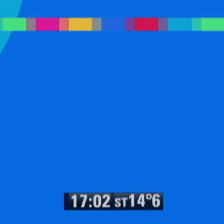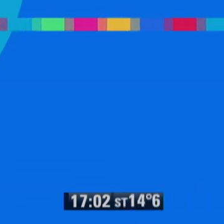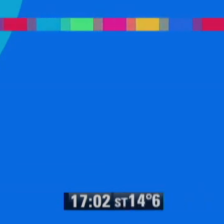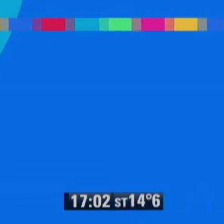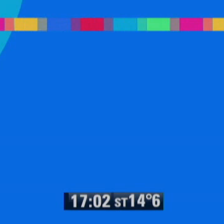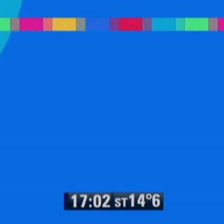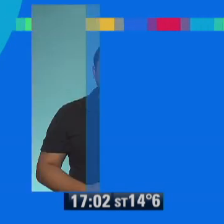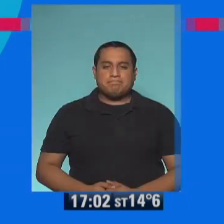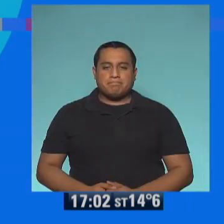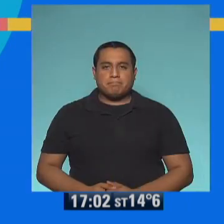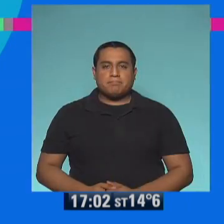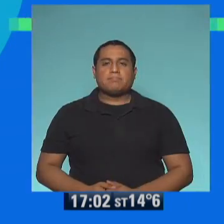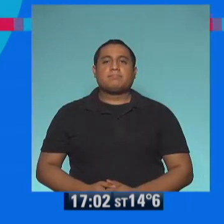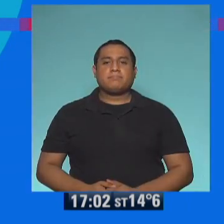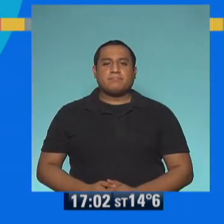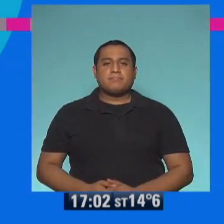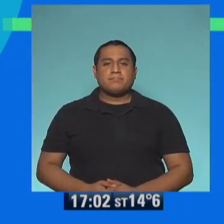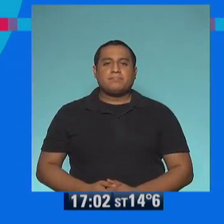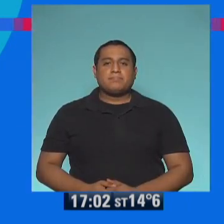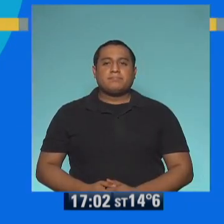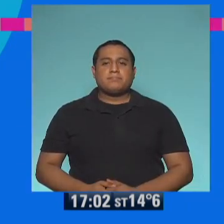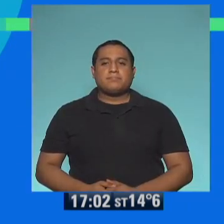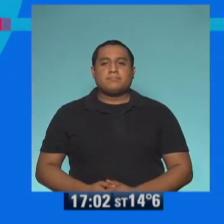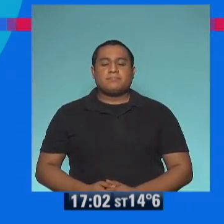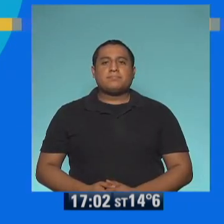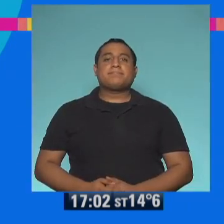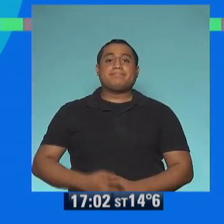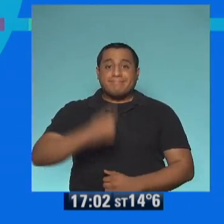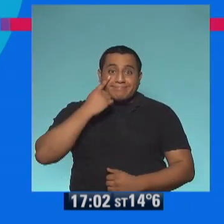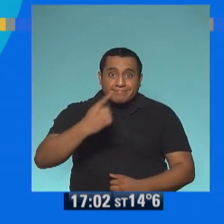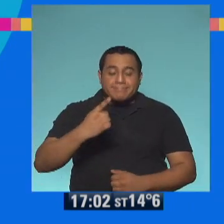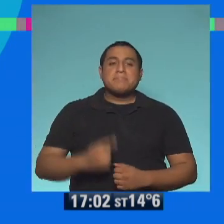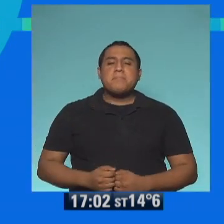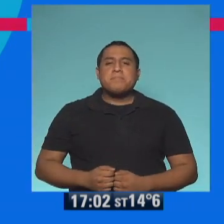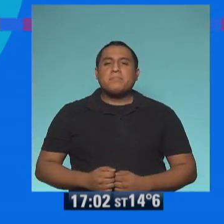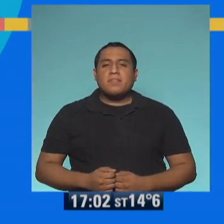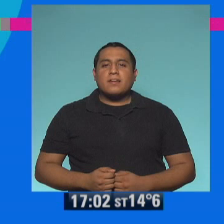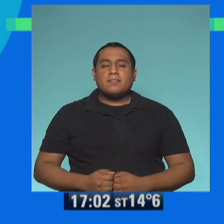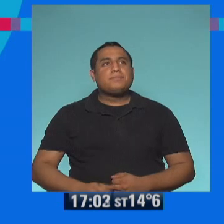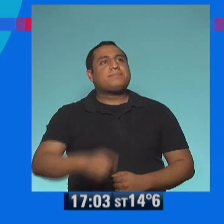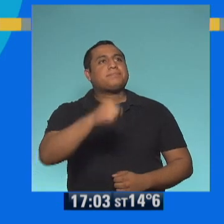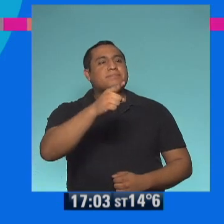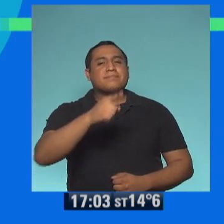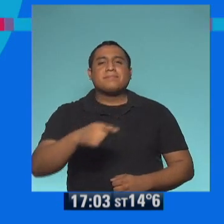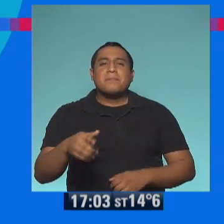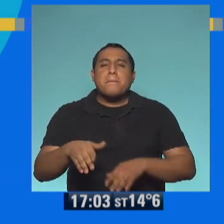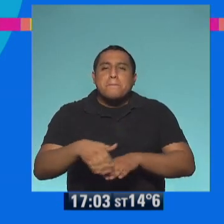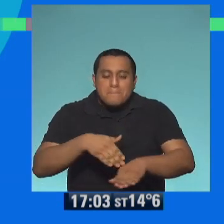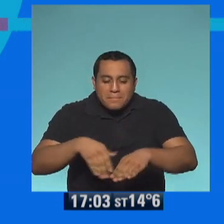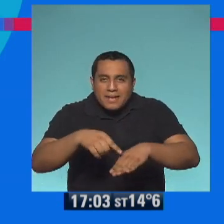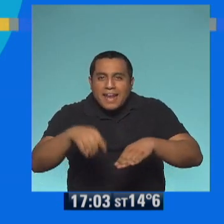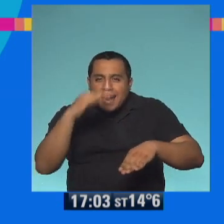correcta y rúper y ahí tenemos señalando las patas negras era